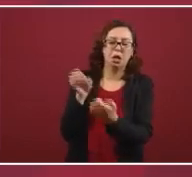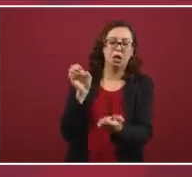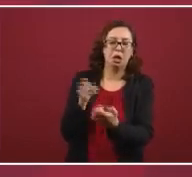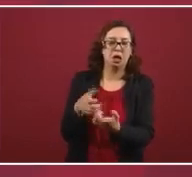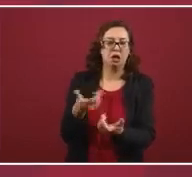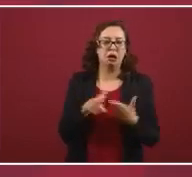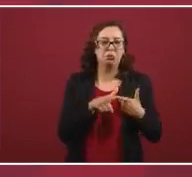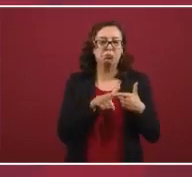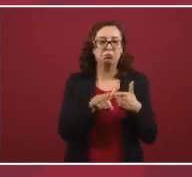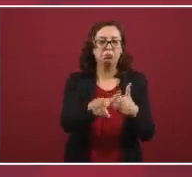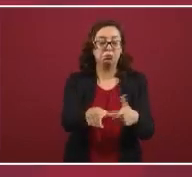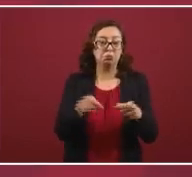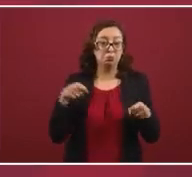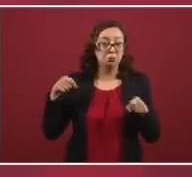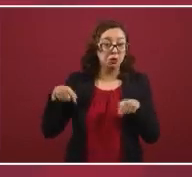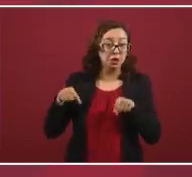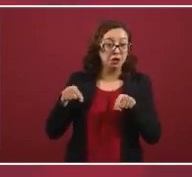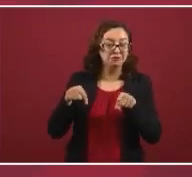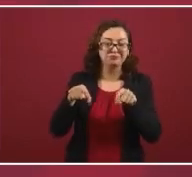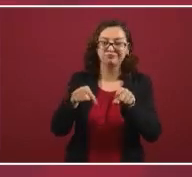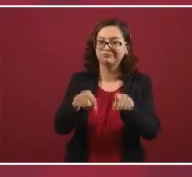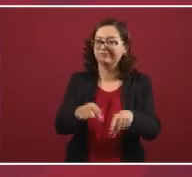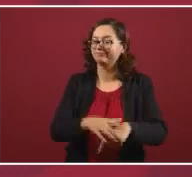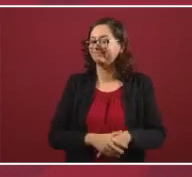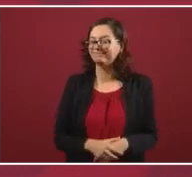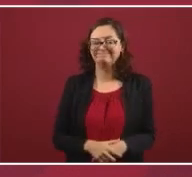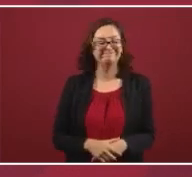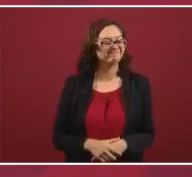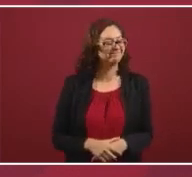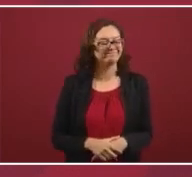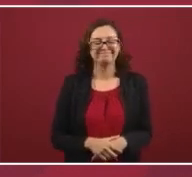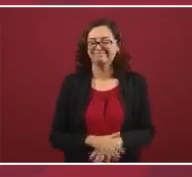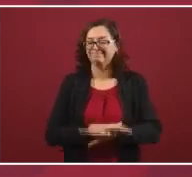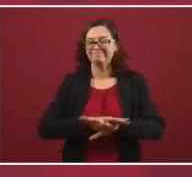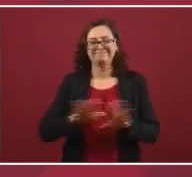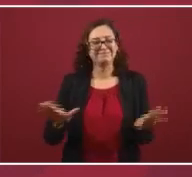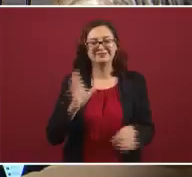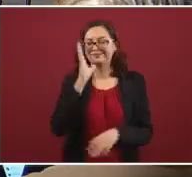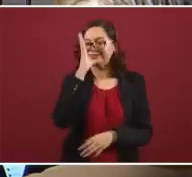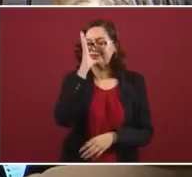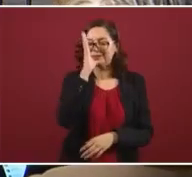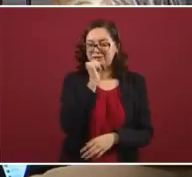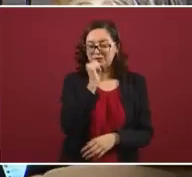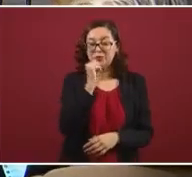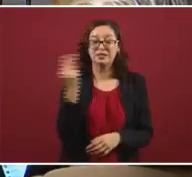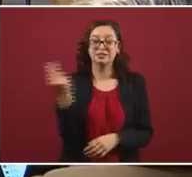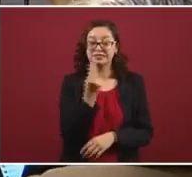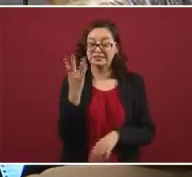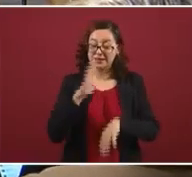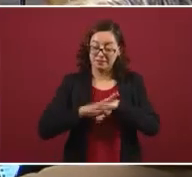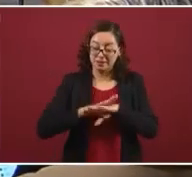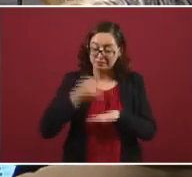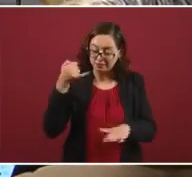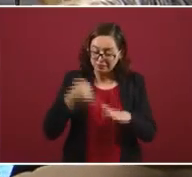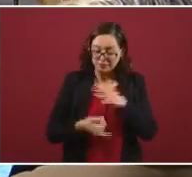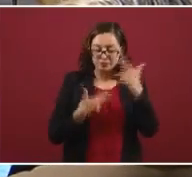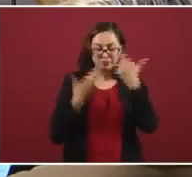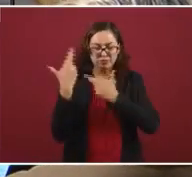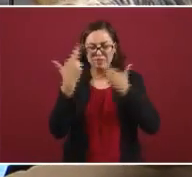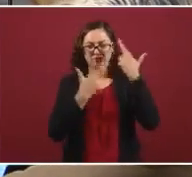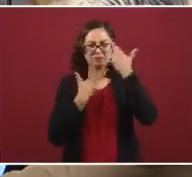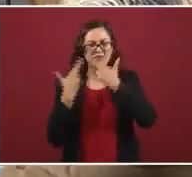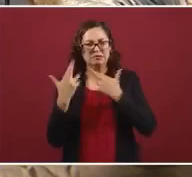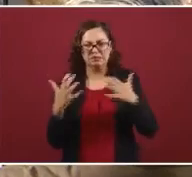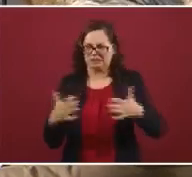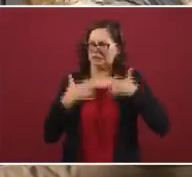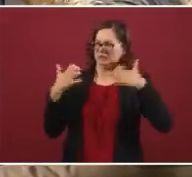de antes. Se requiere revisar bien todo esto y no enojarnos.